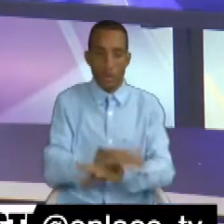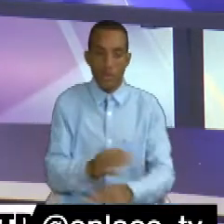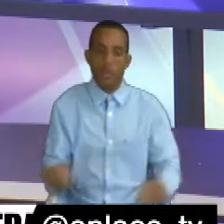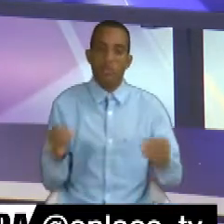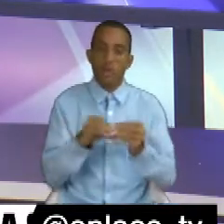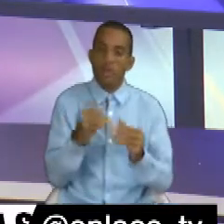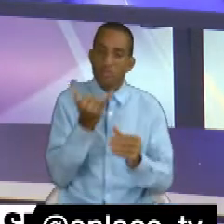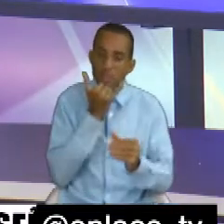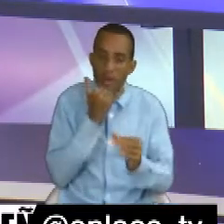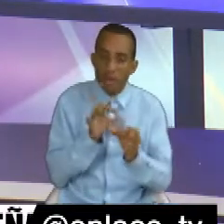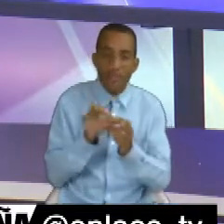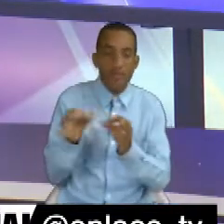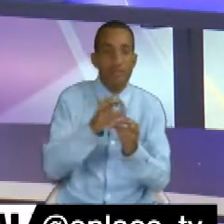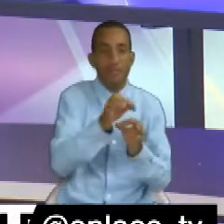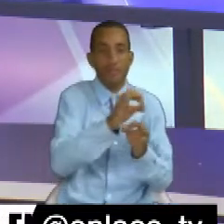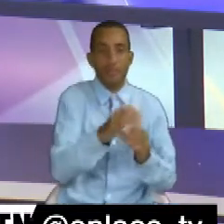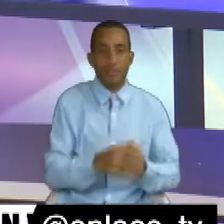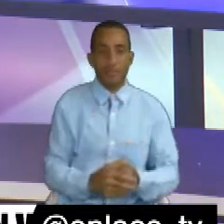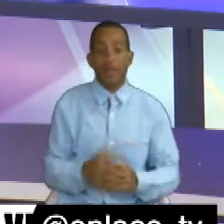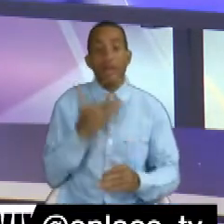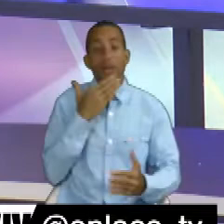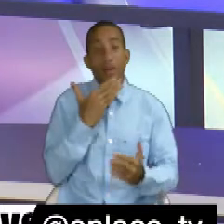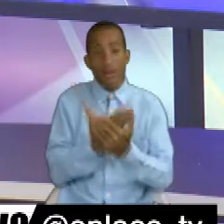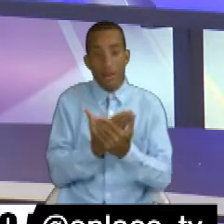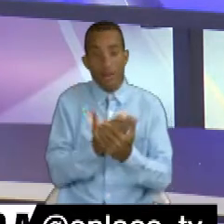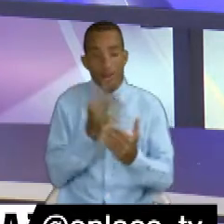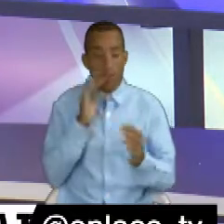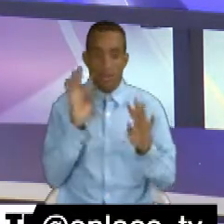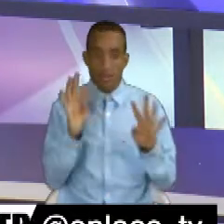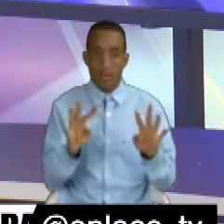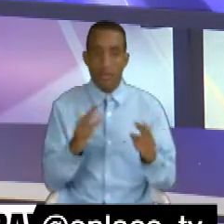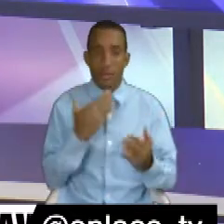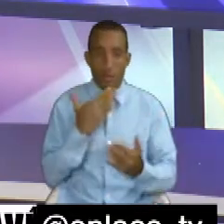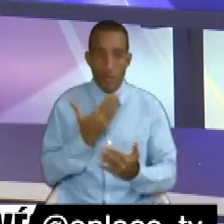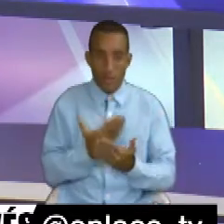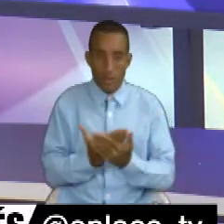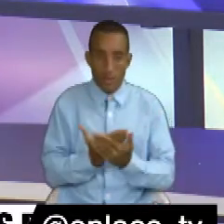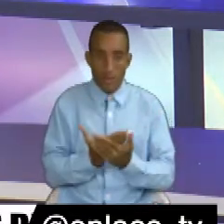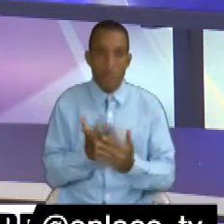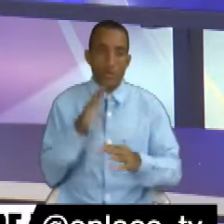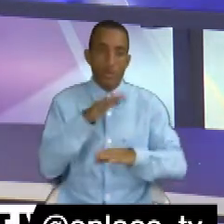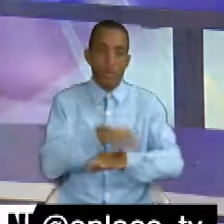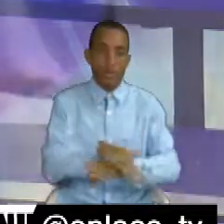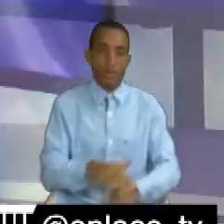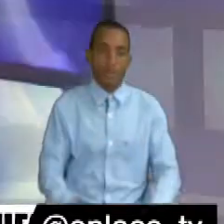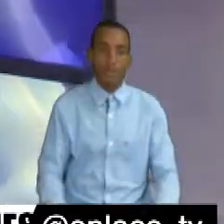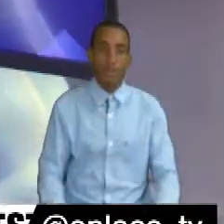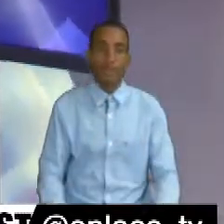en nuestra ciudad y región. A ustedes gracias por la preferencia y que tengan todos una feliz tarde.